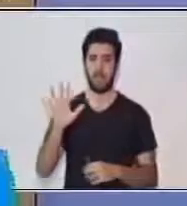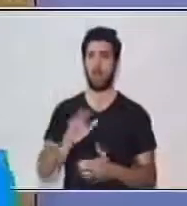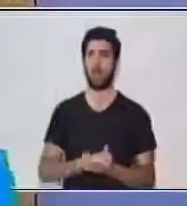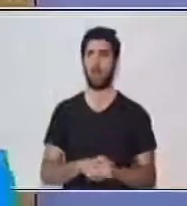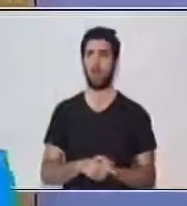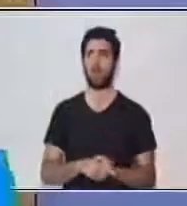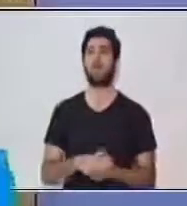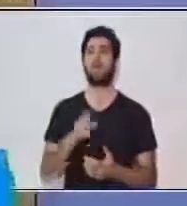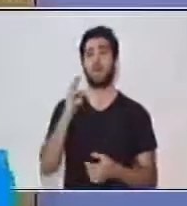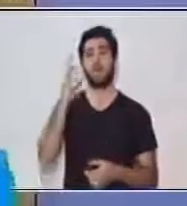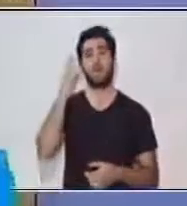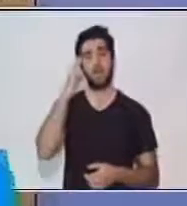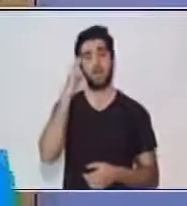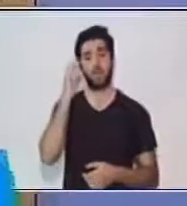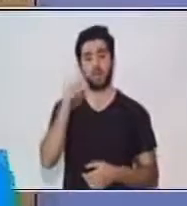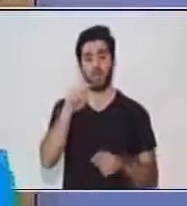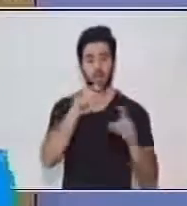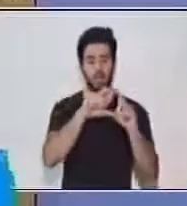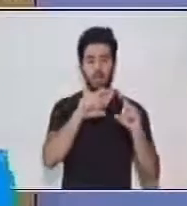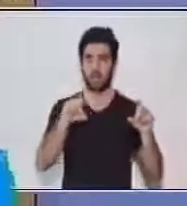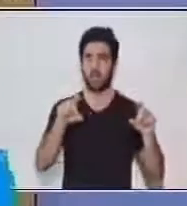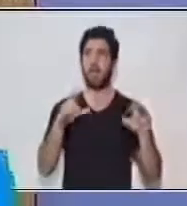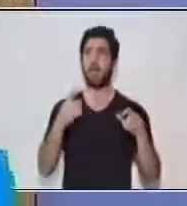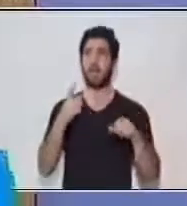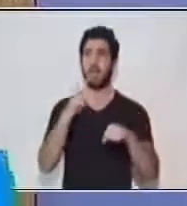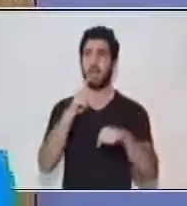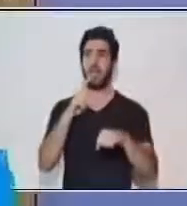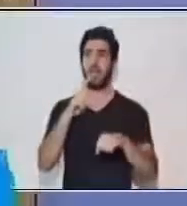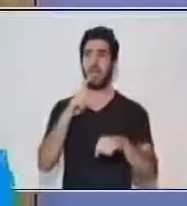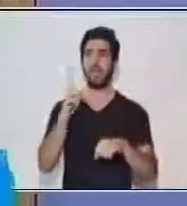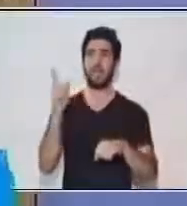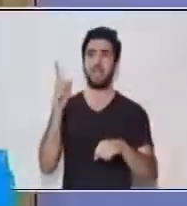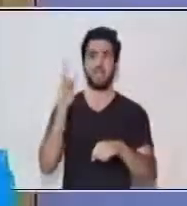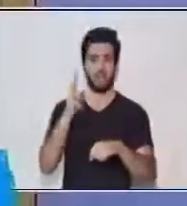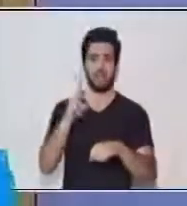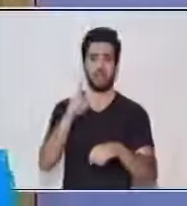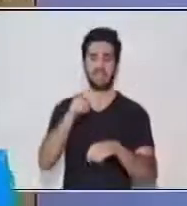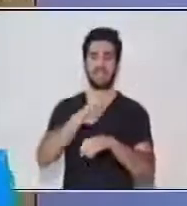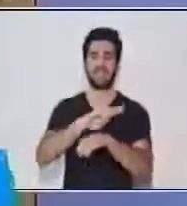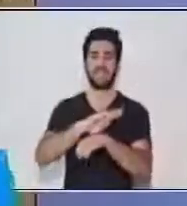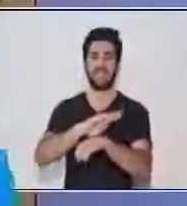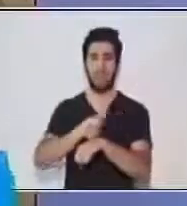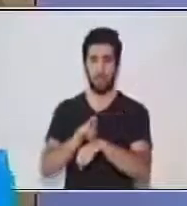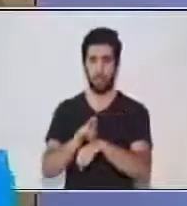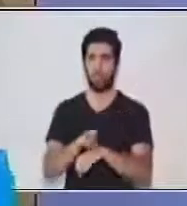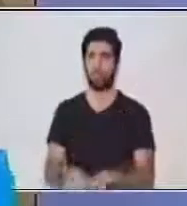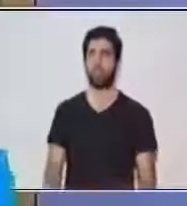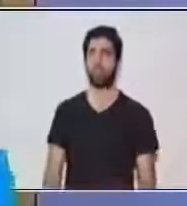y recordemos que el periodo se expresa en segundos.